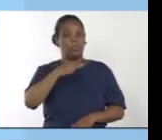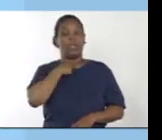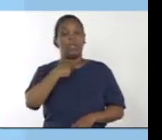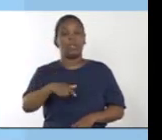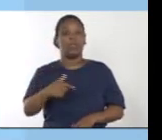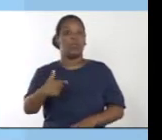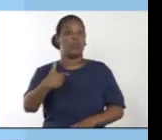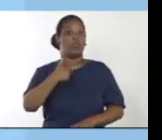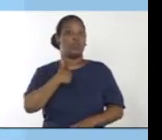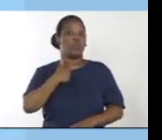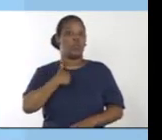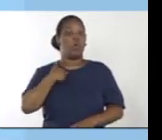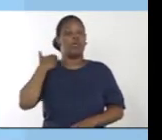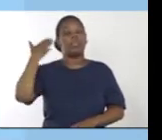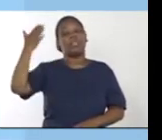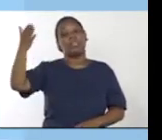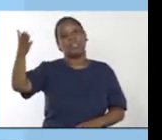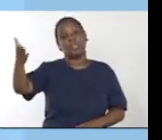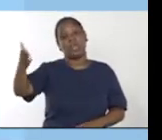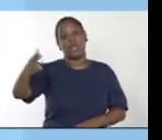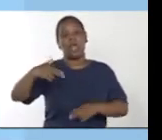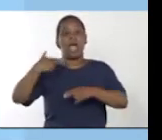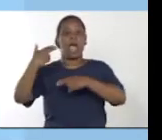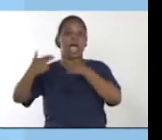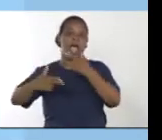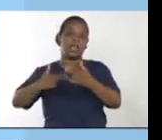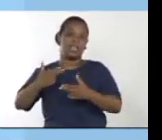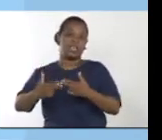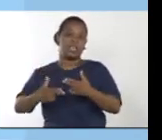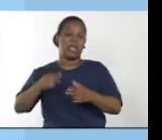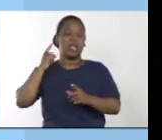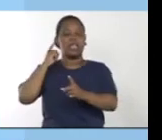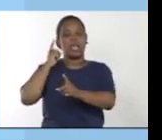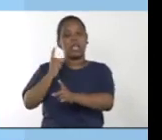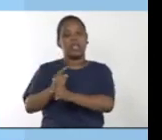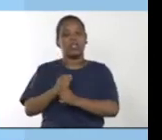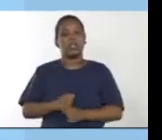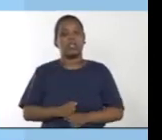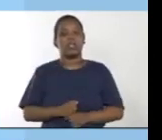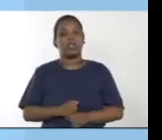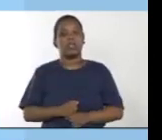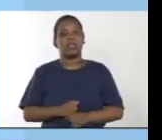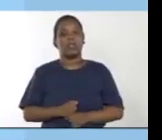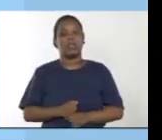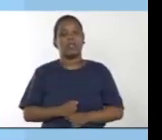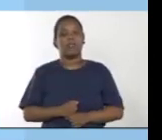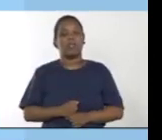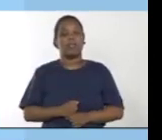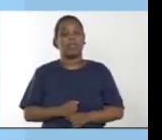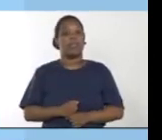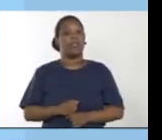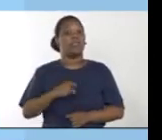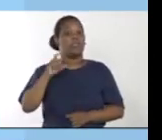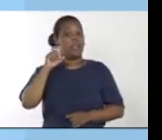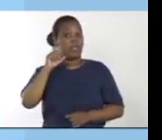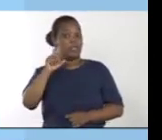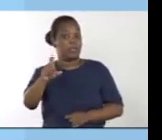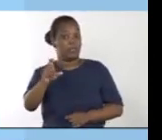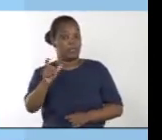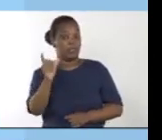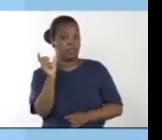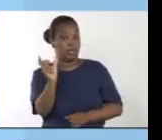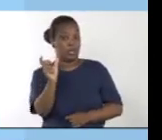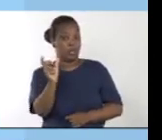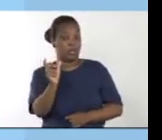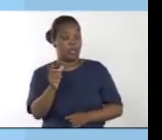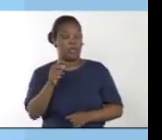Yo iría, haría, hallaría. Esa es la terminación en el